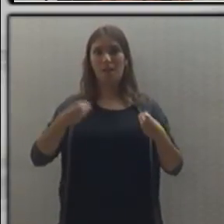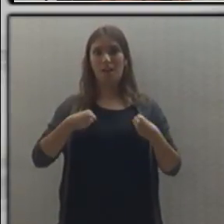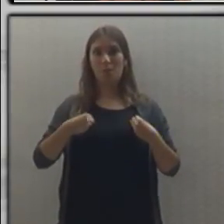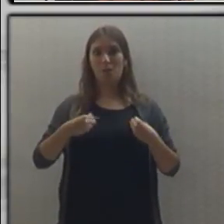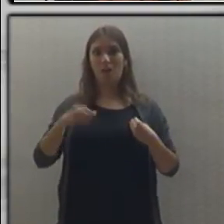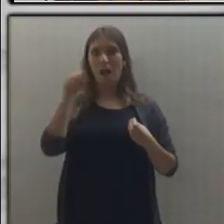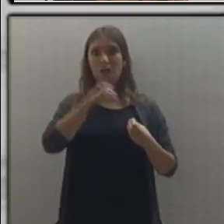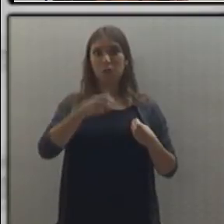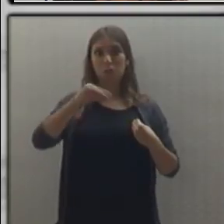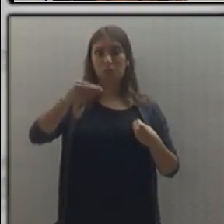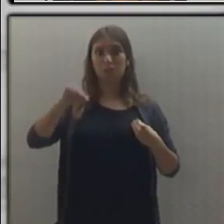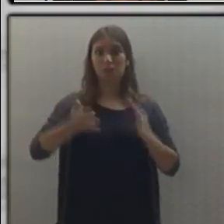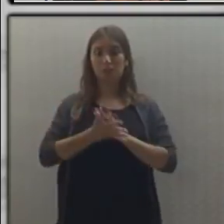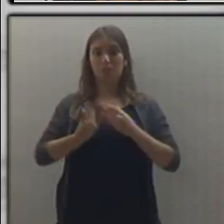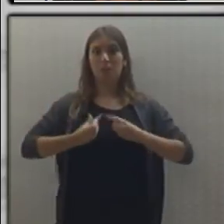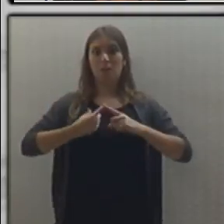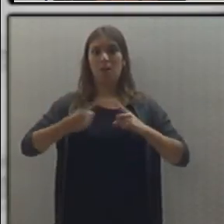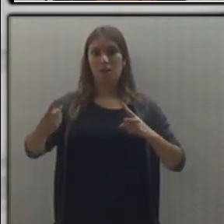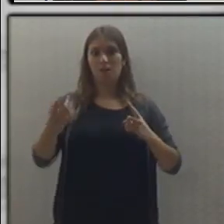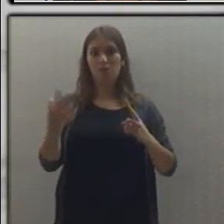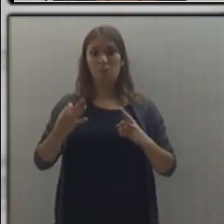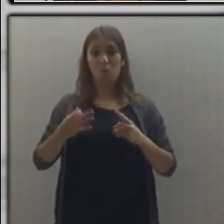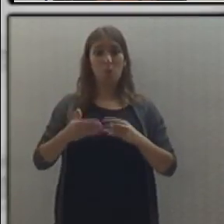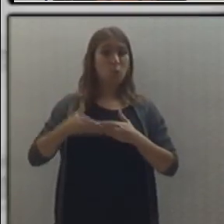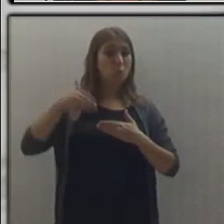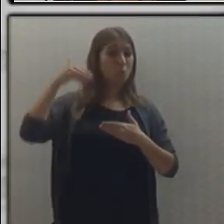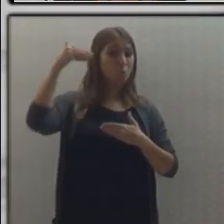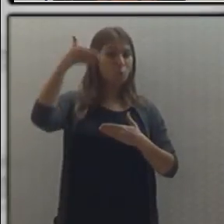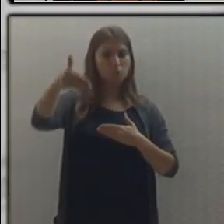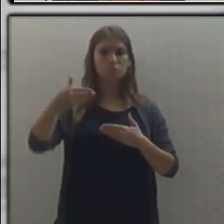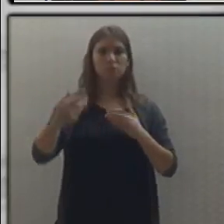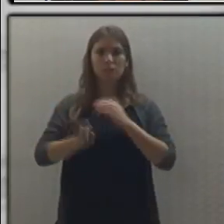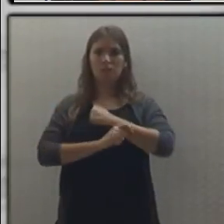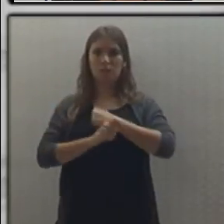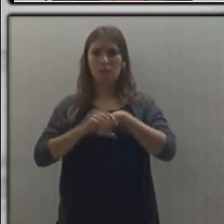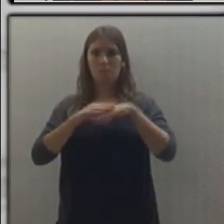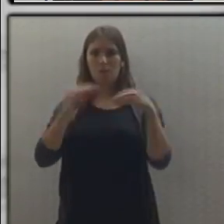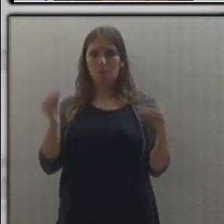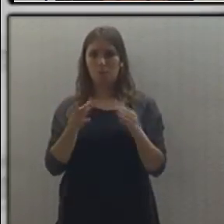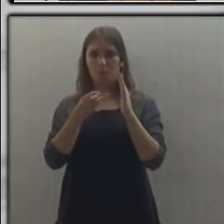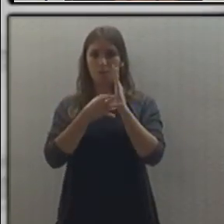tenemos que buscar estrategias para añadir calidad de vida.